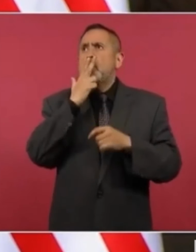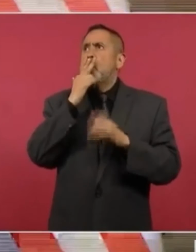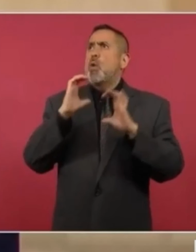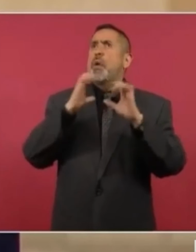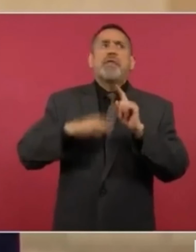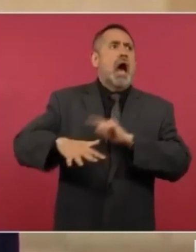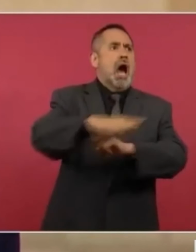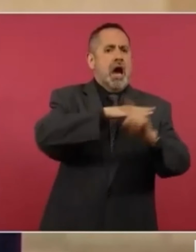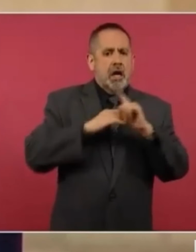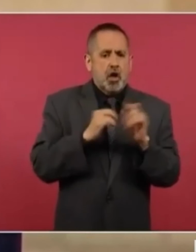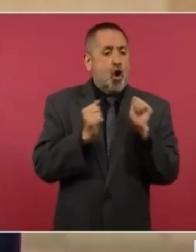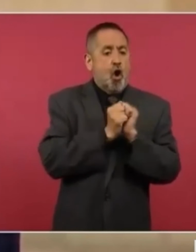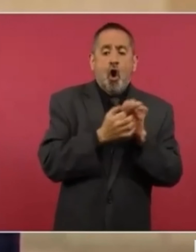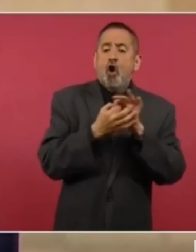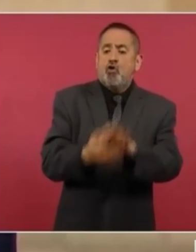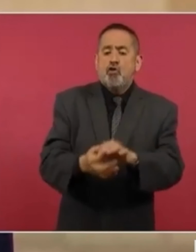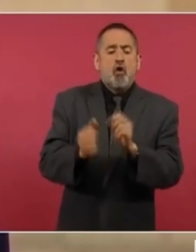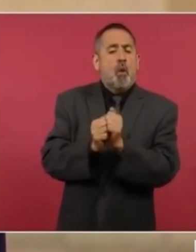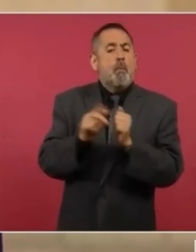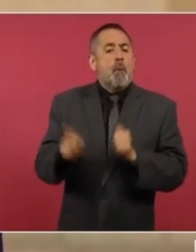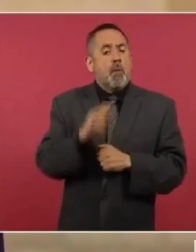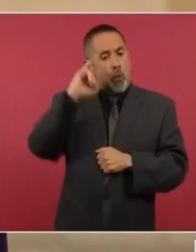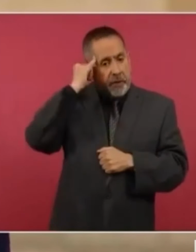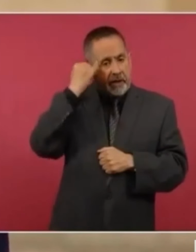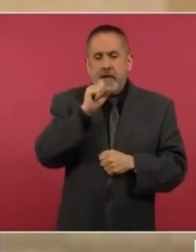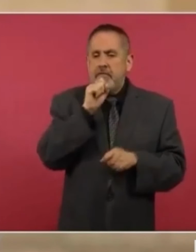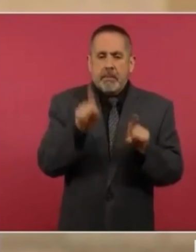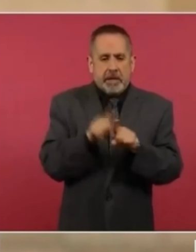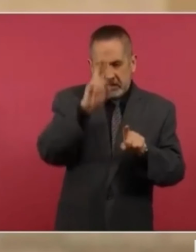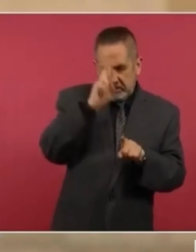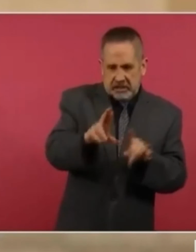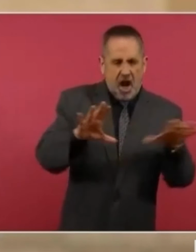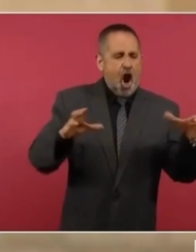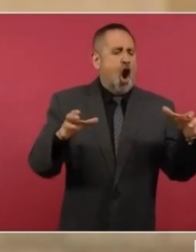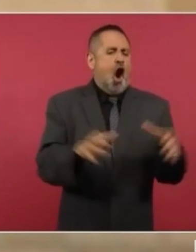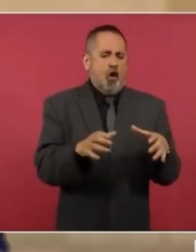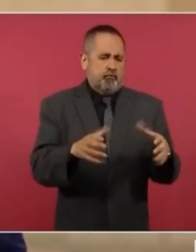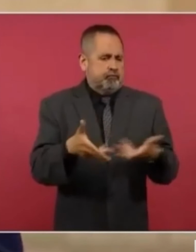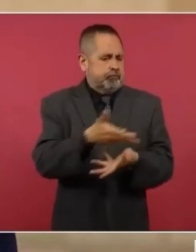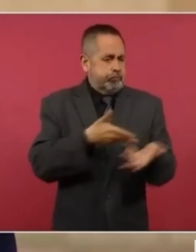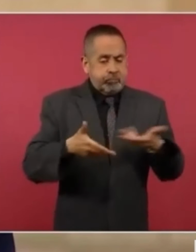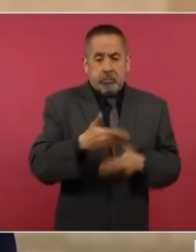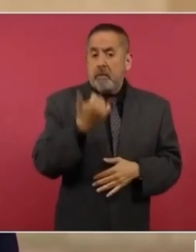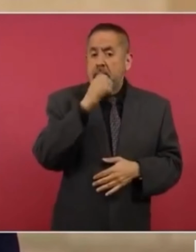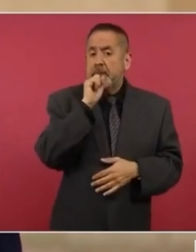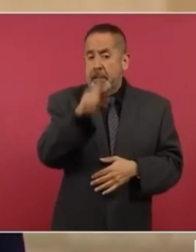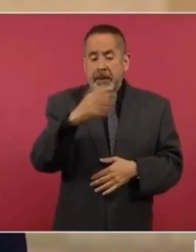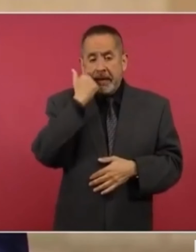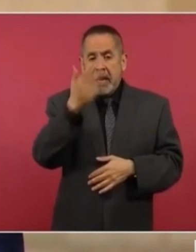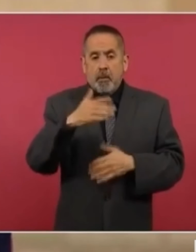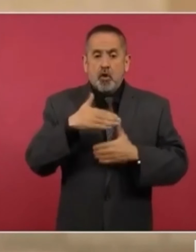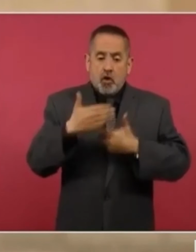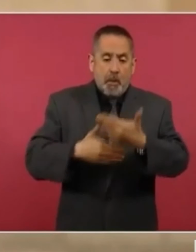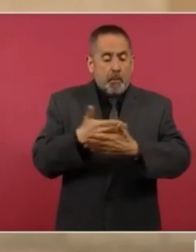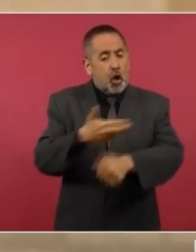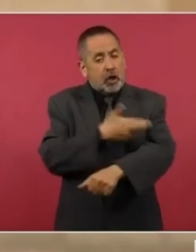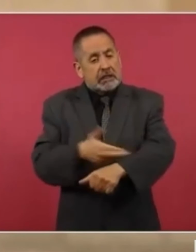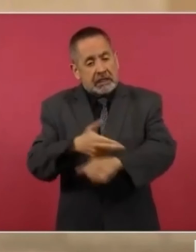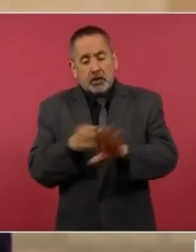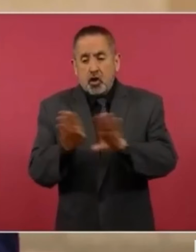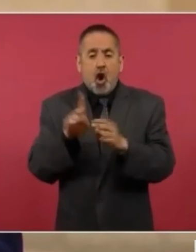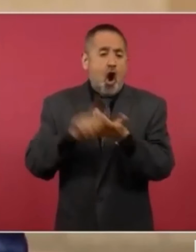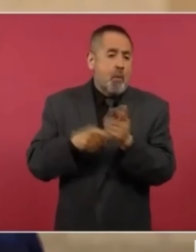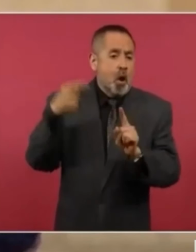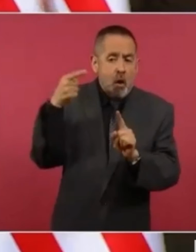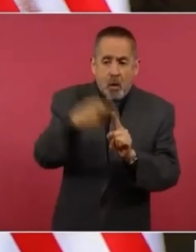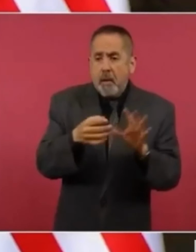en alianza con los pueblos indígenas, hacerlo de la manera correcta, sino que también queremos desarrollar el proceso, la transformación en